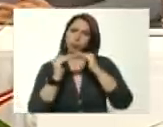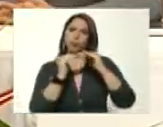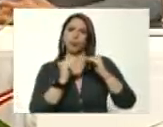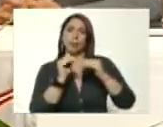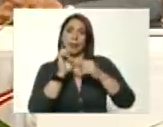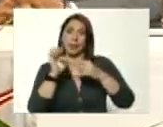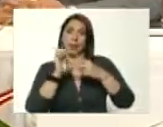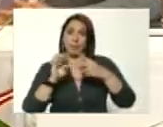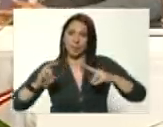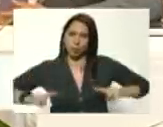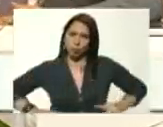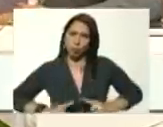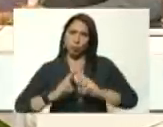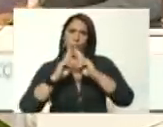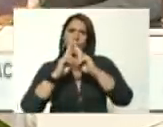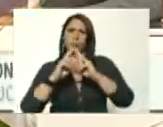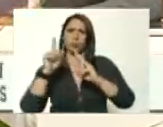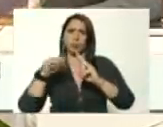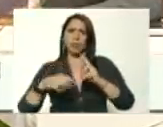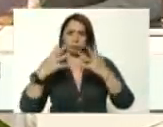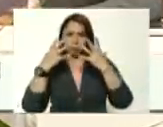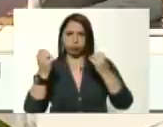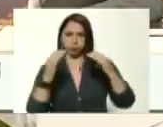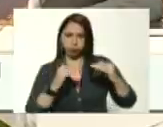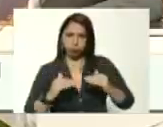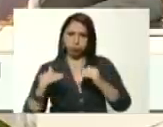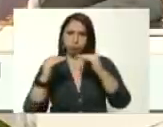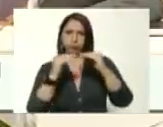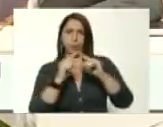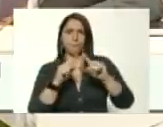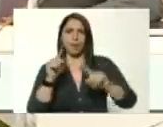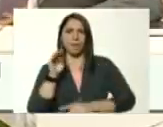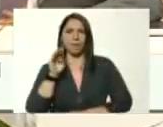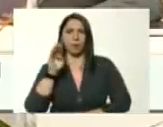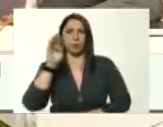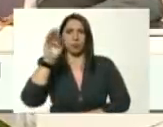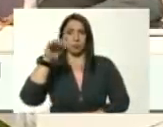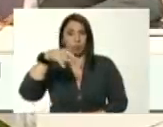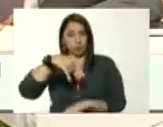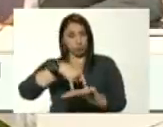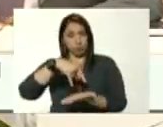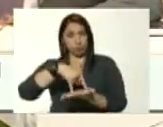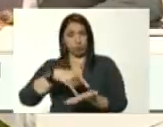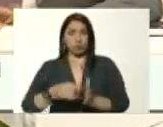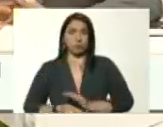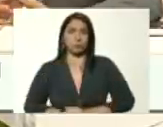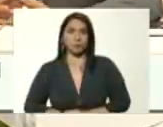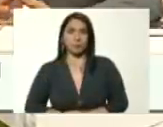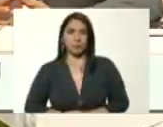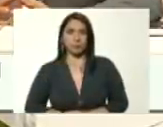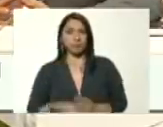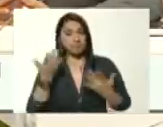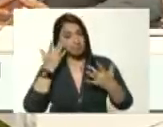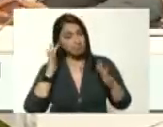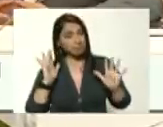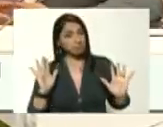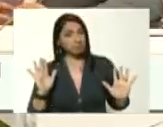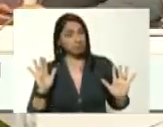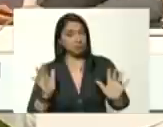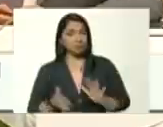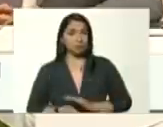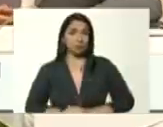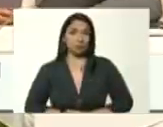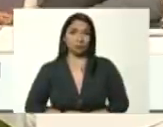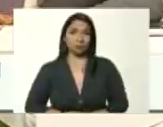de encuentro de confluencia para el futuro carabobo quizás la parte de